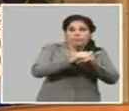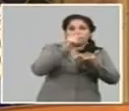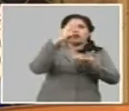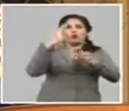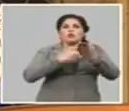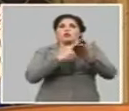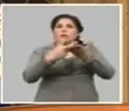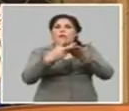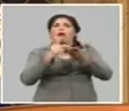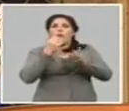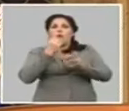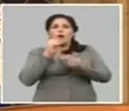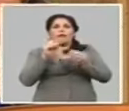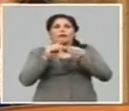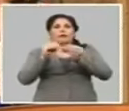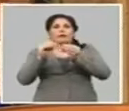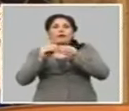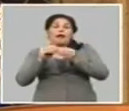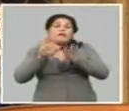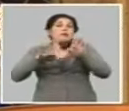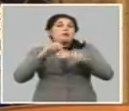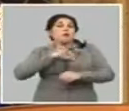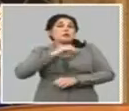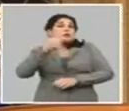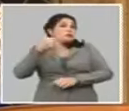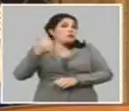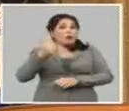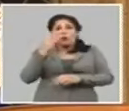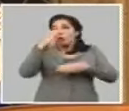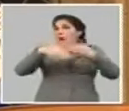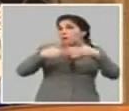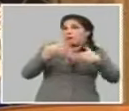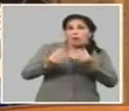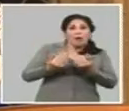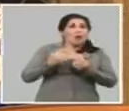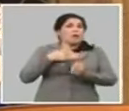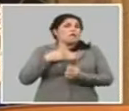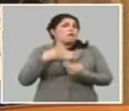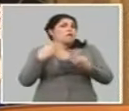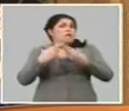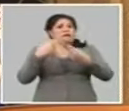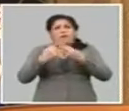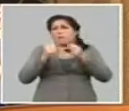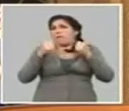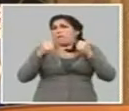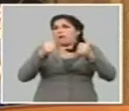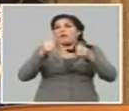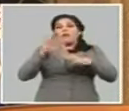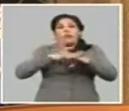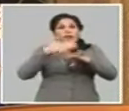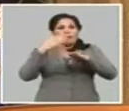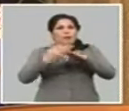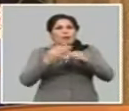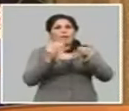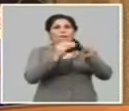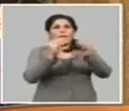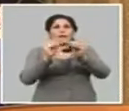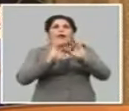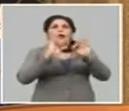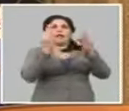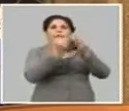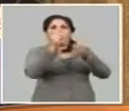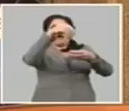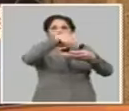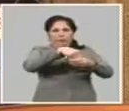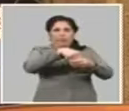14 días y a veces aparentemente una persona se confía y complica a la familia ya todas las personas con las